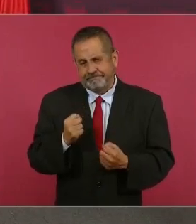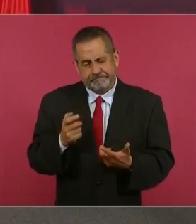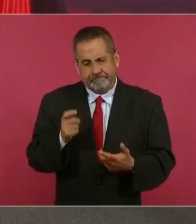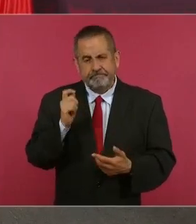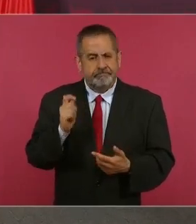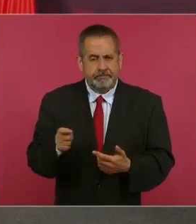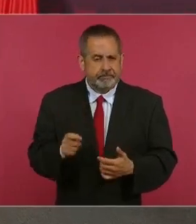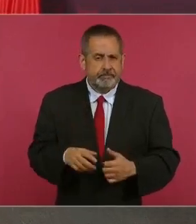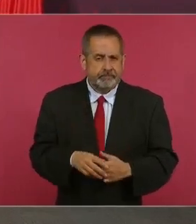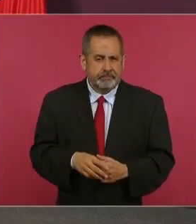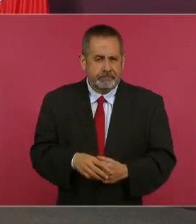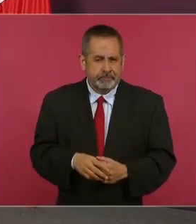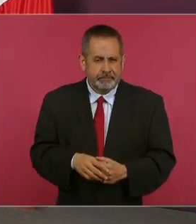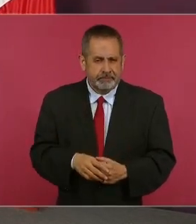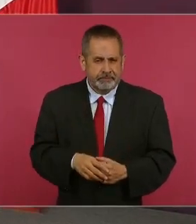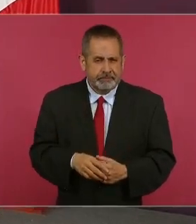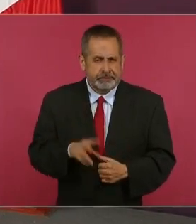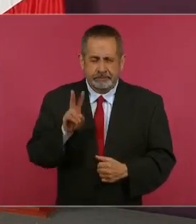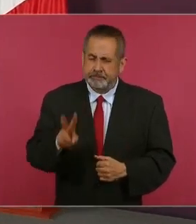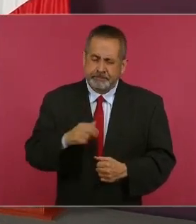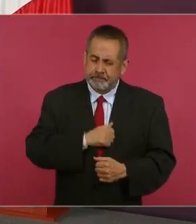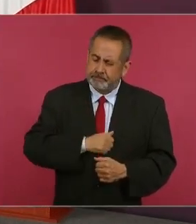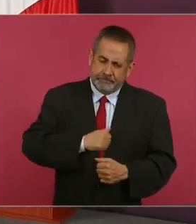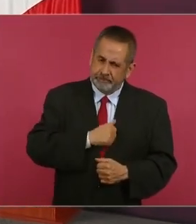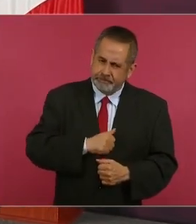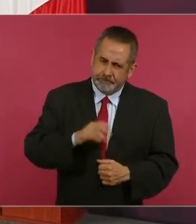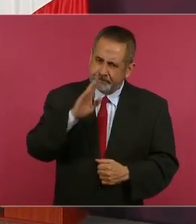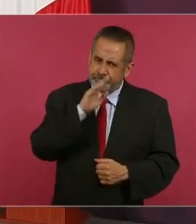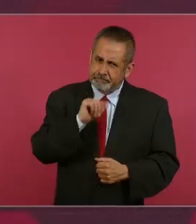es algo lamentable.